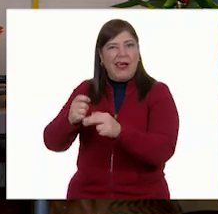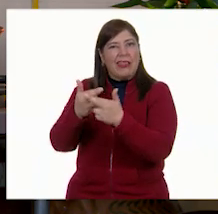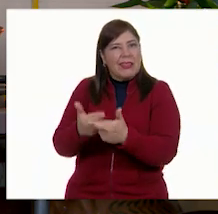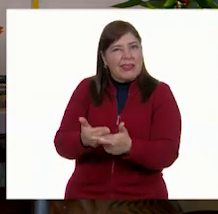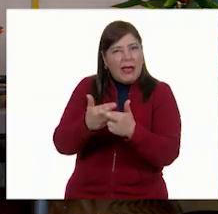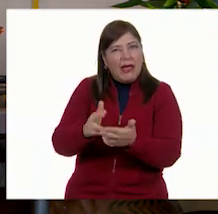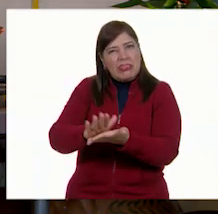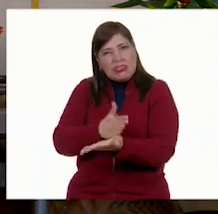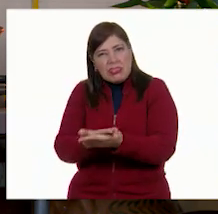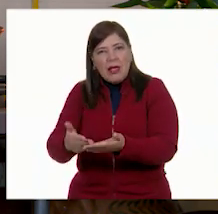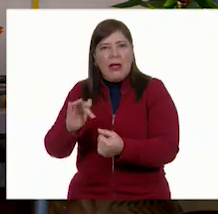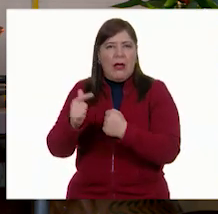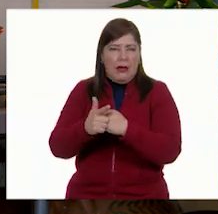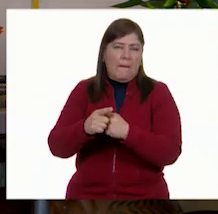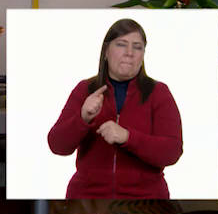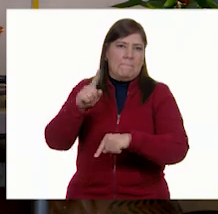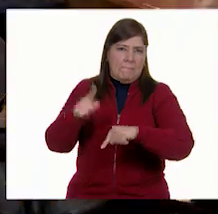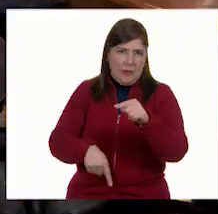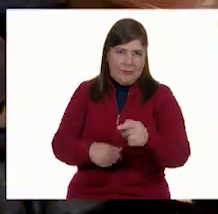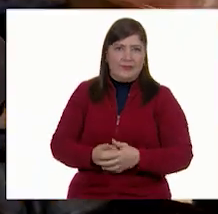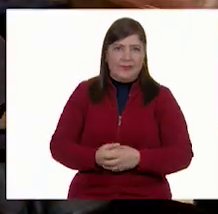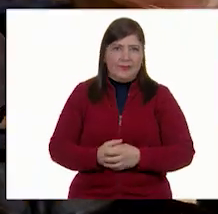el exceso de grasa.